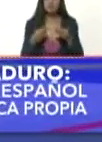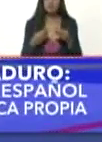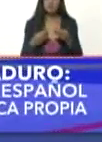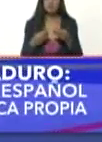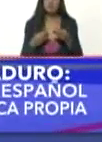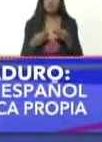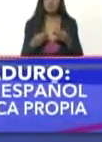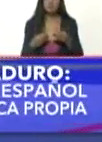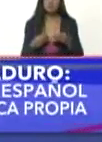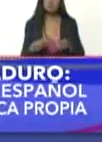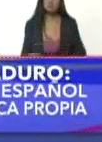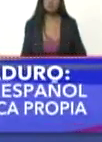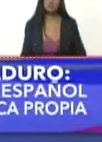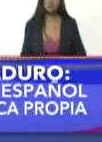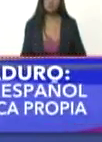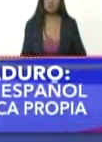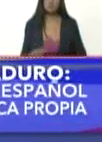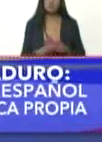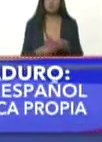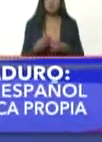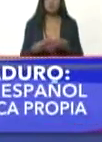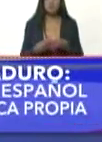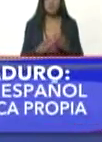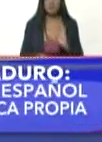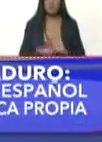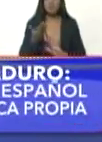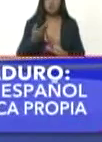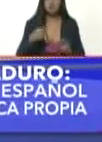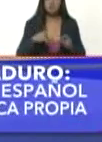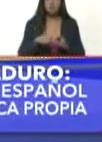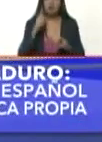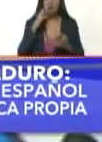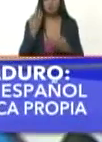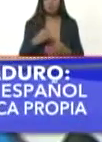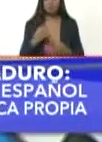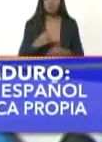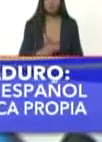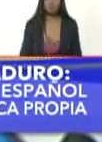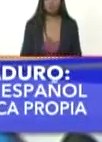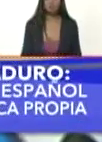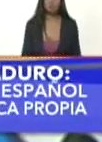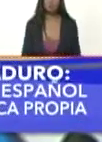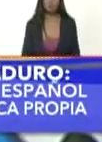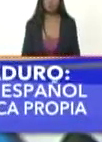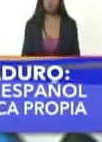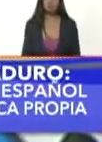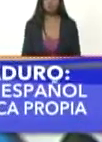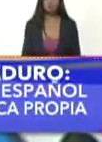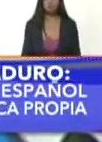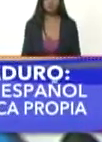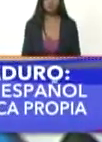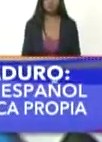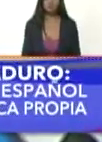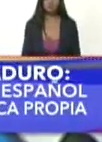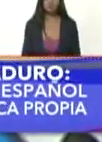conforman algo muy importante. Señores oficiales, señoras